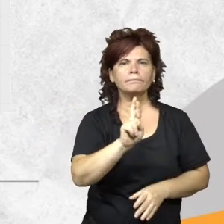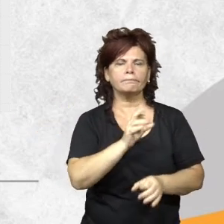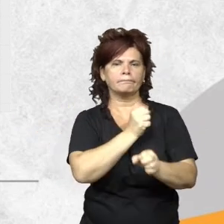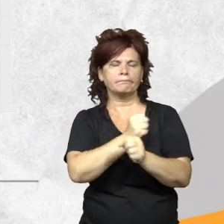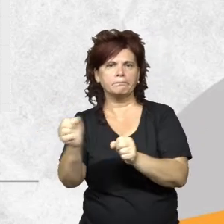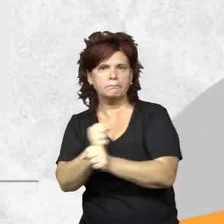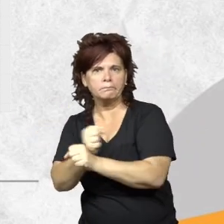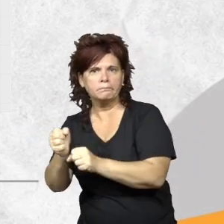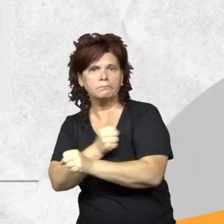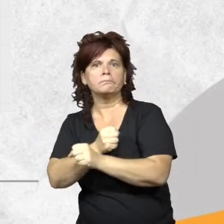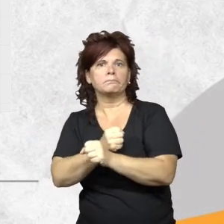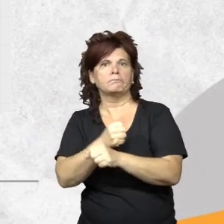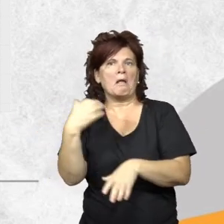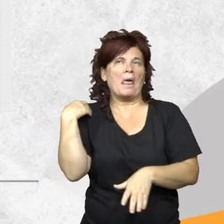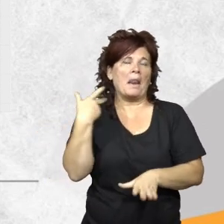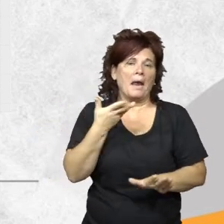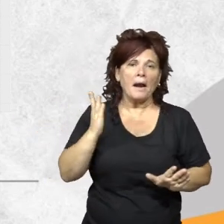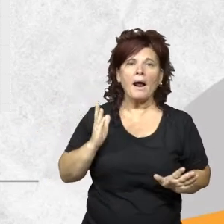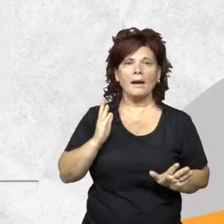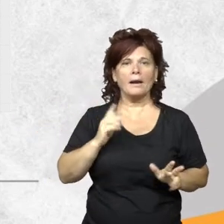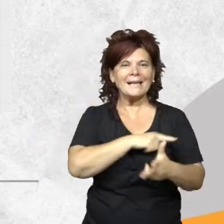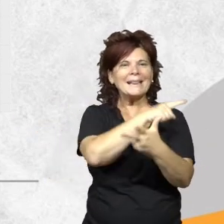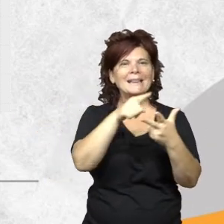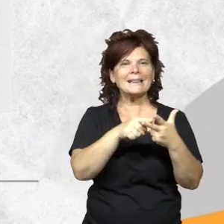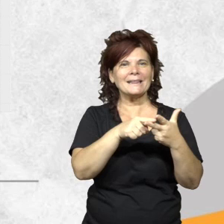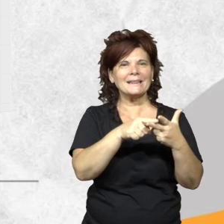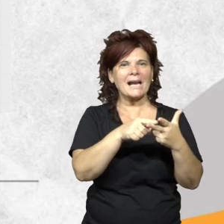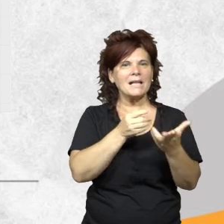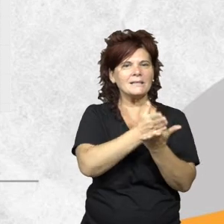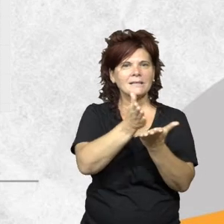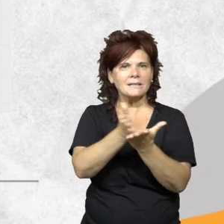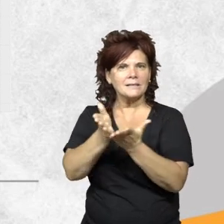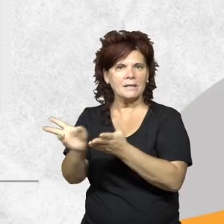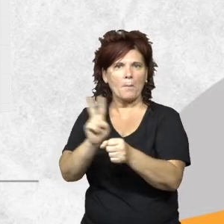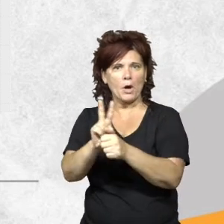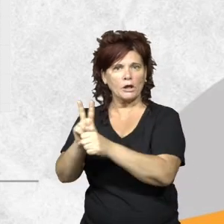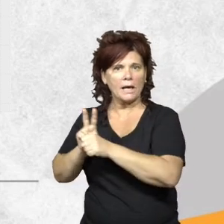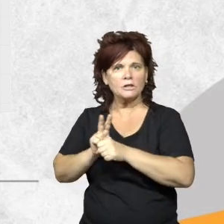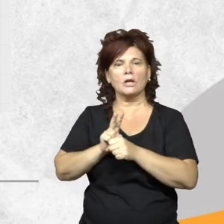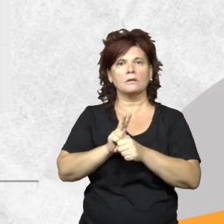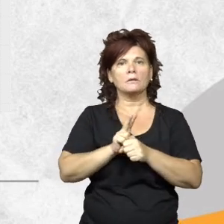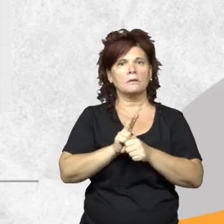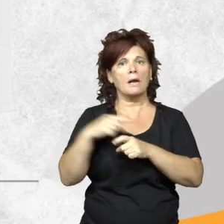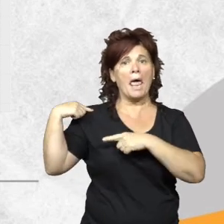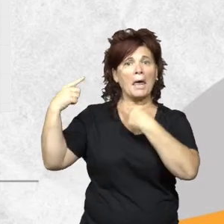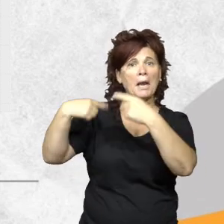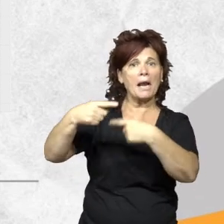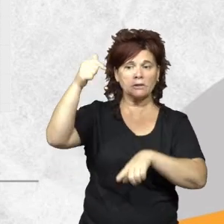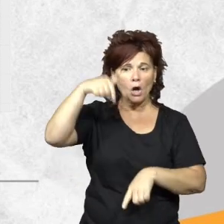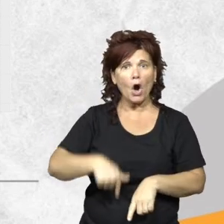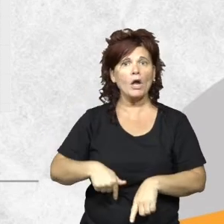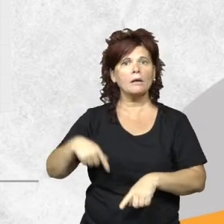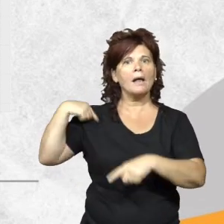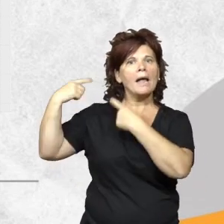todo permiso, por lo general, van a tener 3 destinatarios de protección: las generaciones presentes, las generaciones